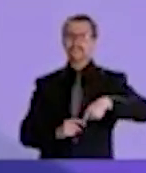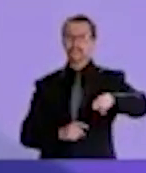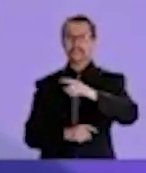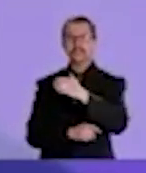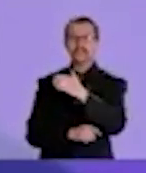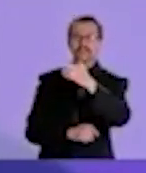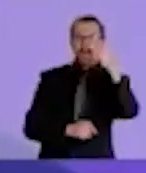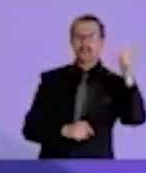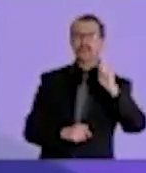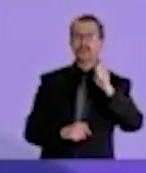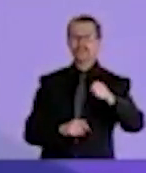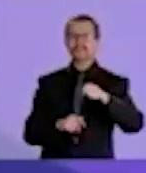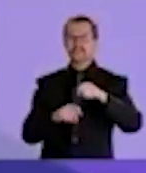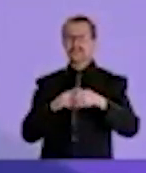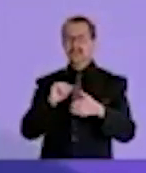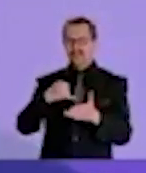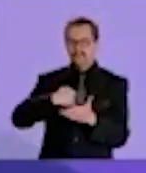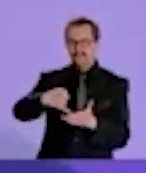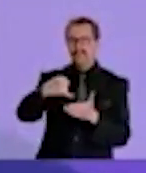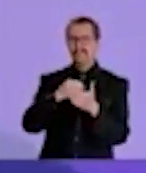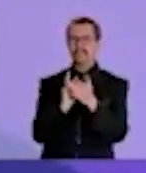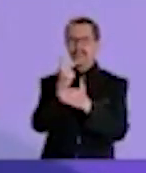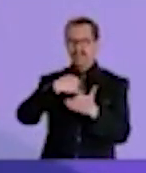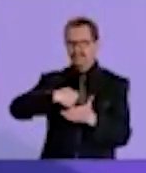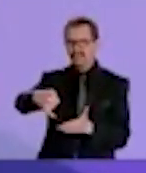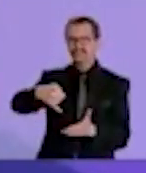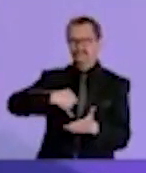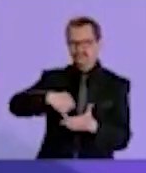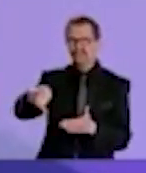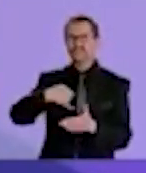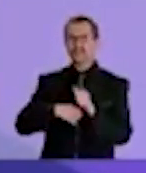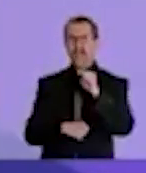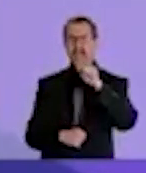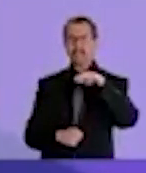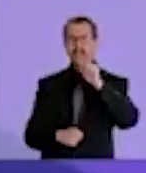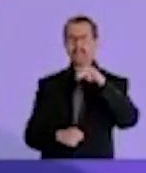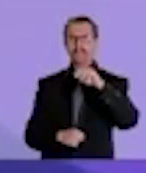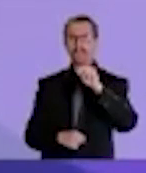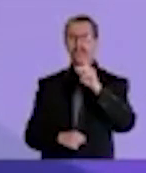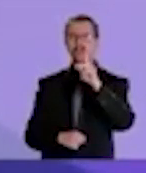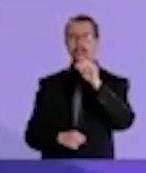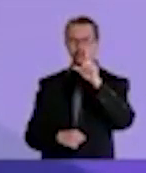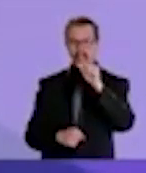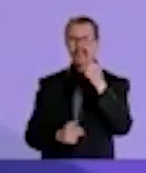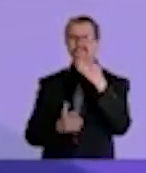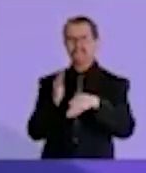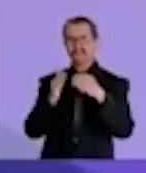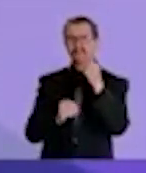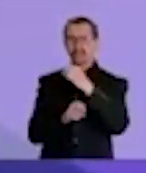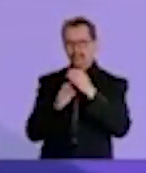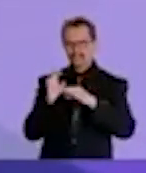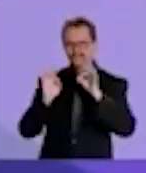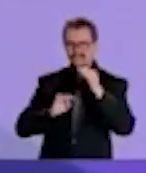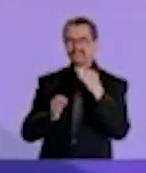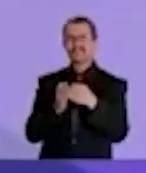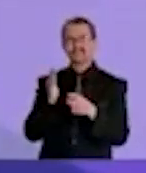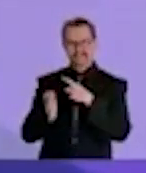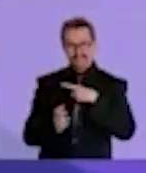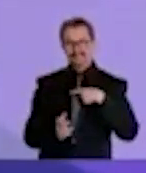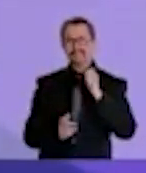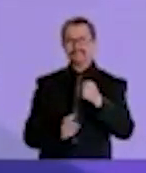amapola tenga opciones tenga alternativas para cambiar por eso lo más importante